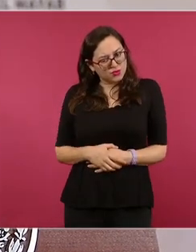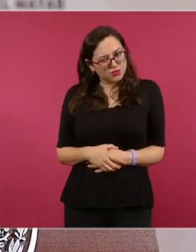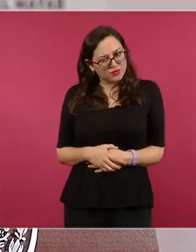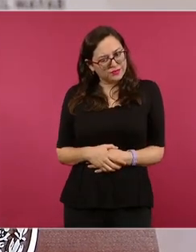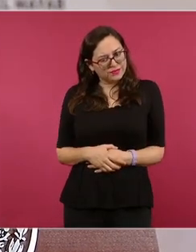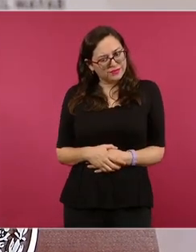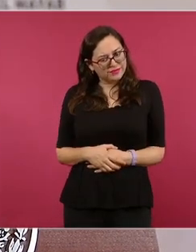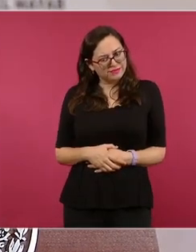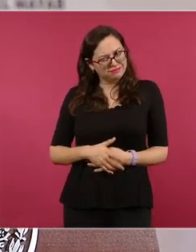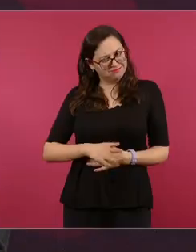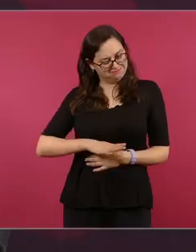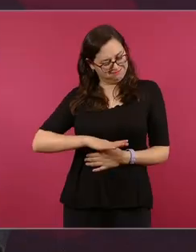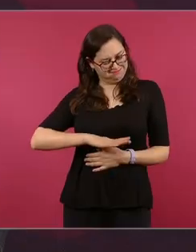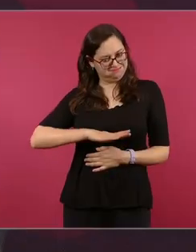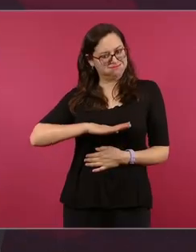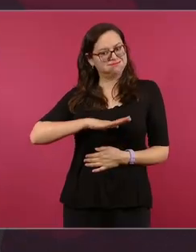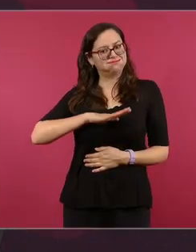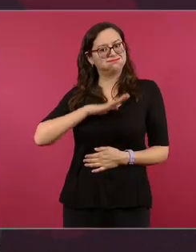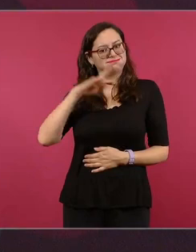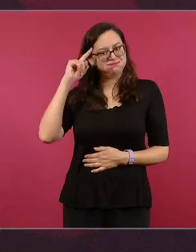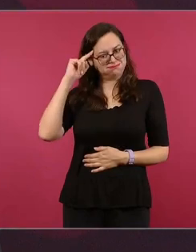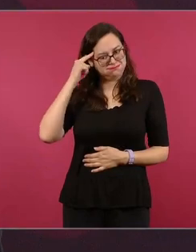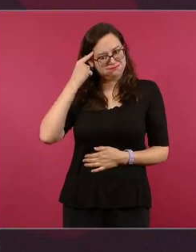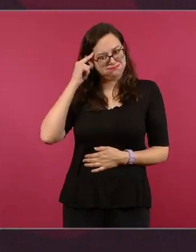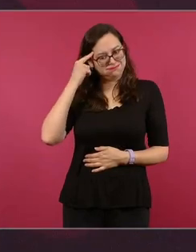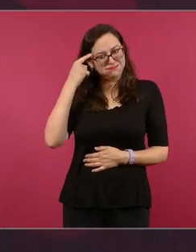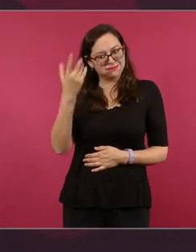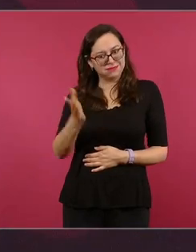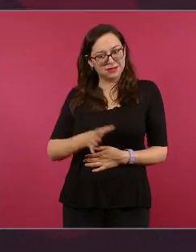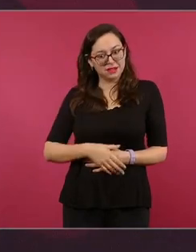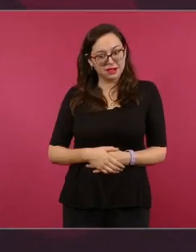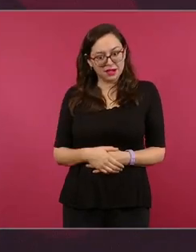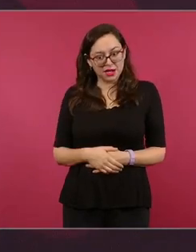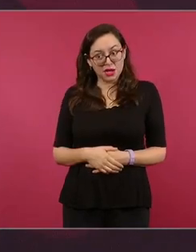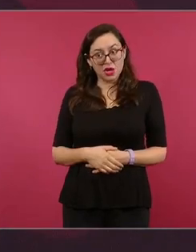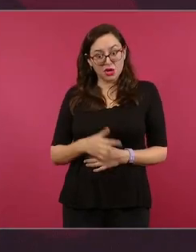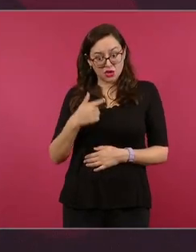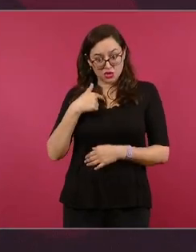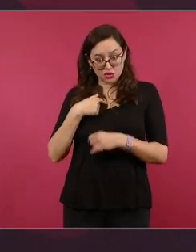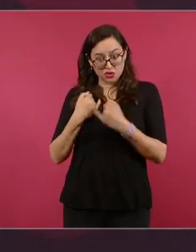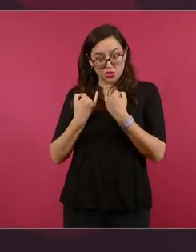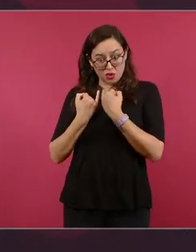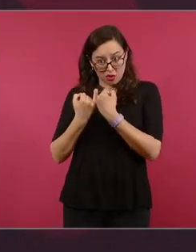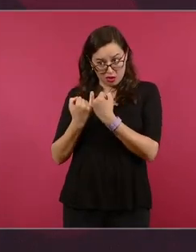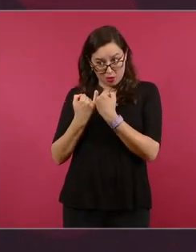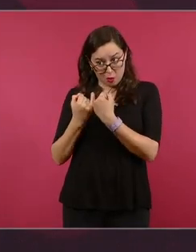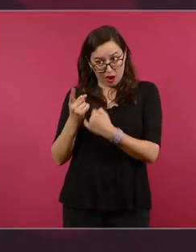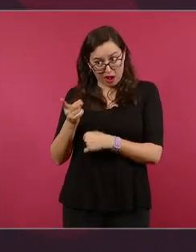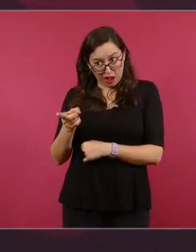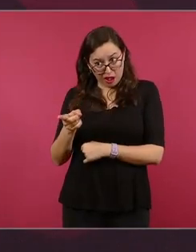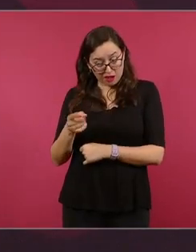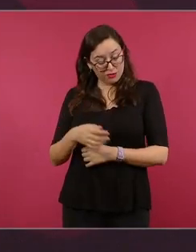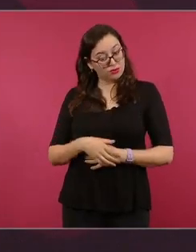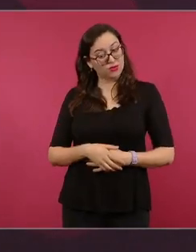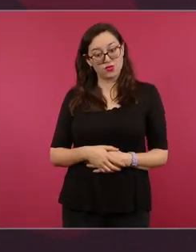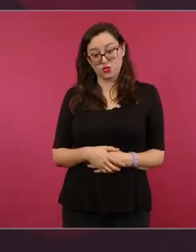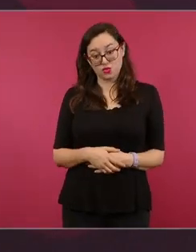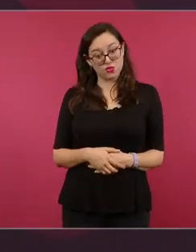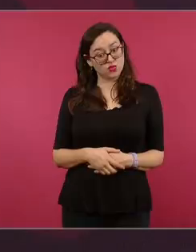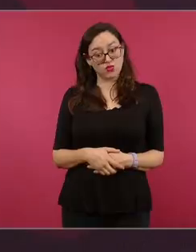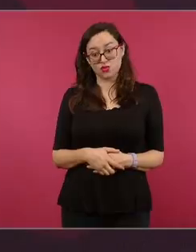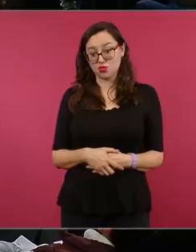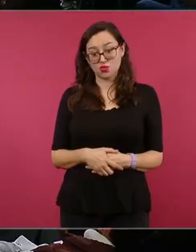Si no somos iguales, ¿saben cómo eran los fraudes antes? Bueno, fue